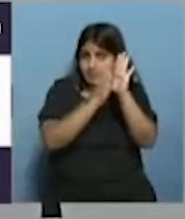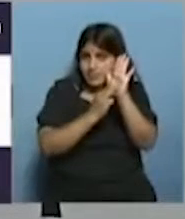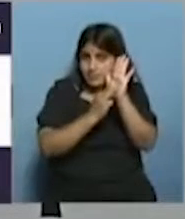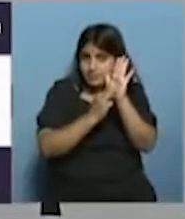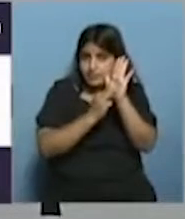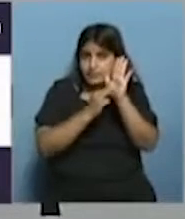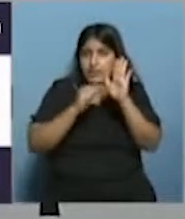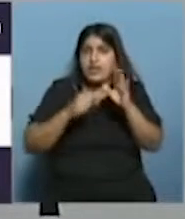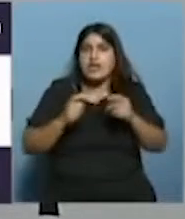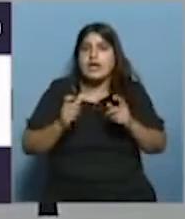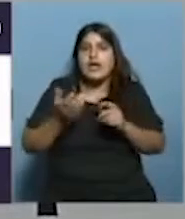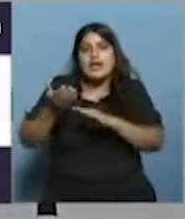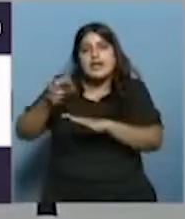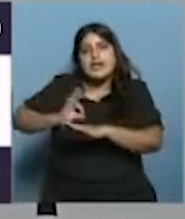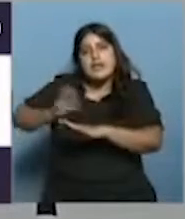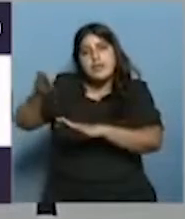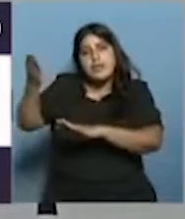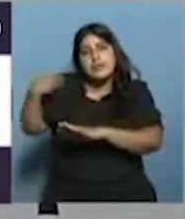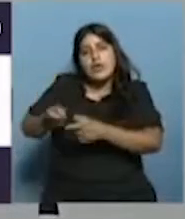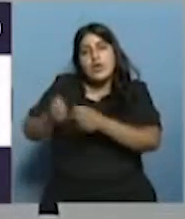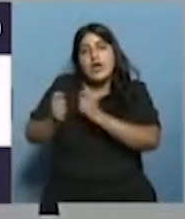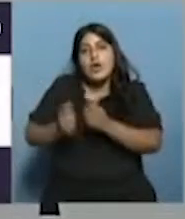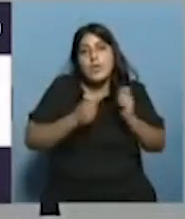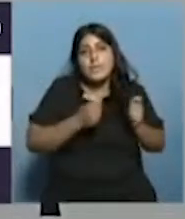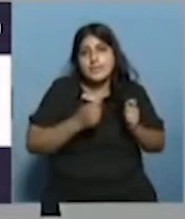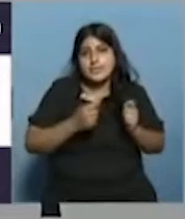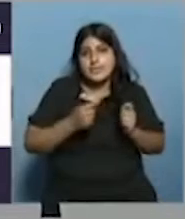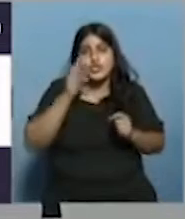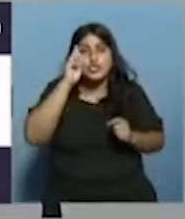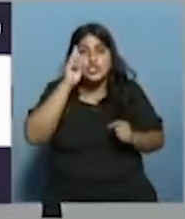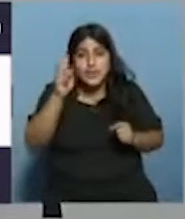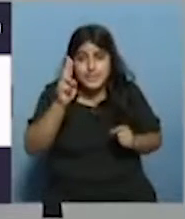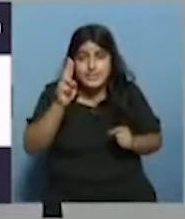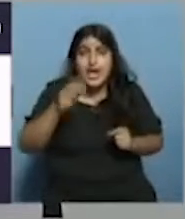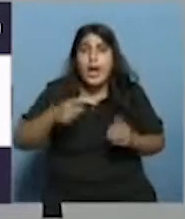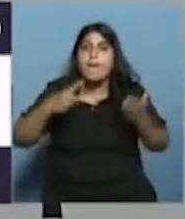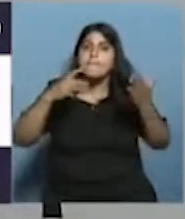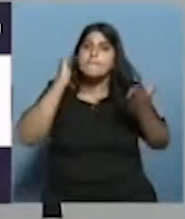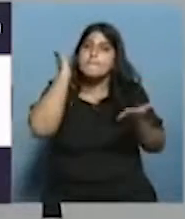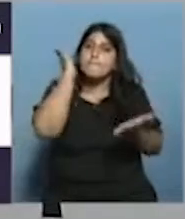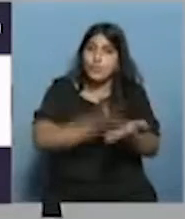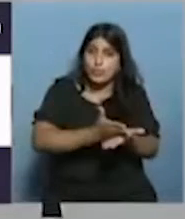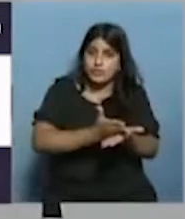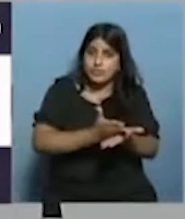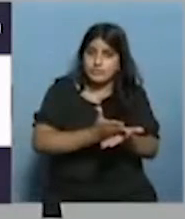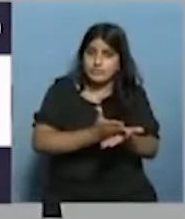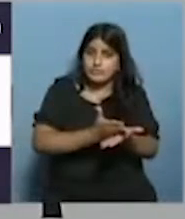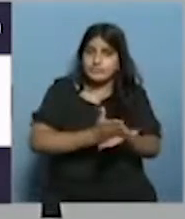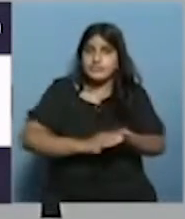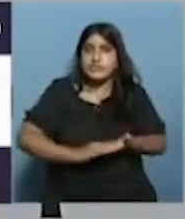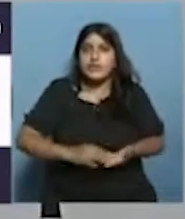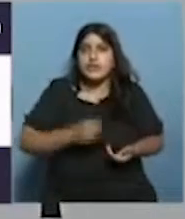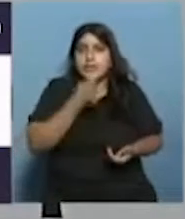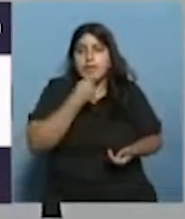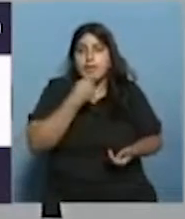La comparsa va a tener que abonar una suma aproximada a los 4.000 pesos por REBA. Las comparsas con menos de